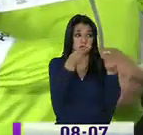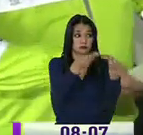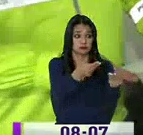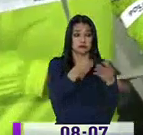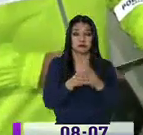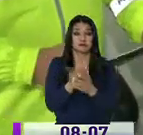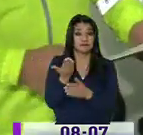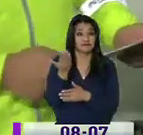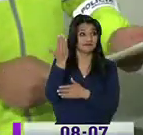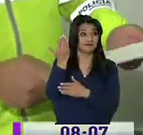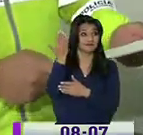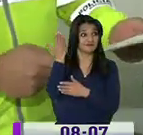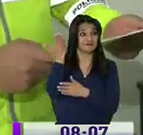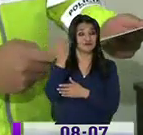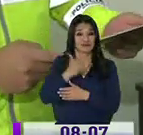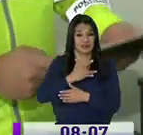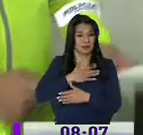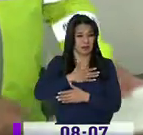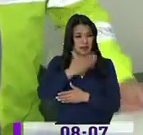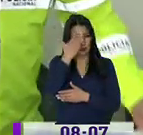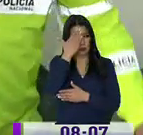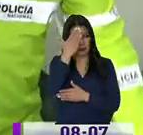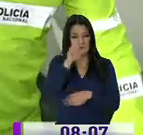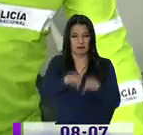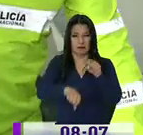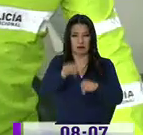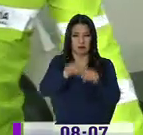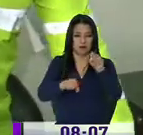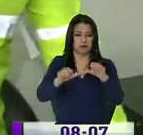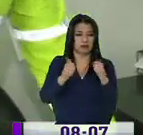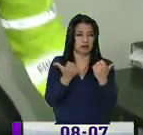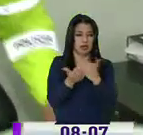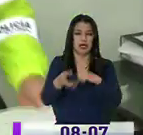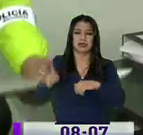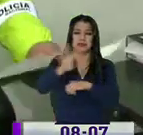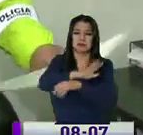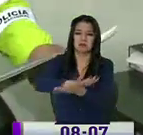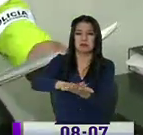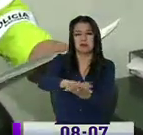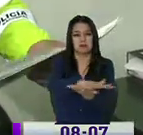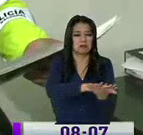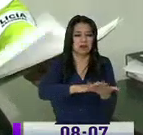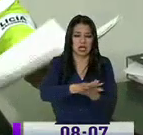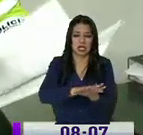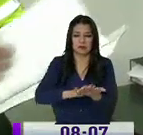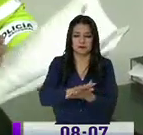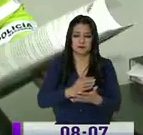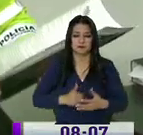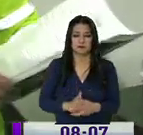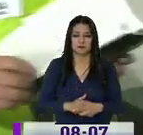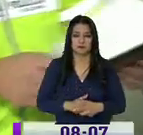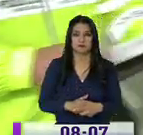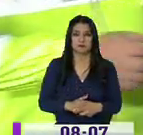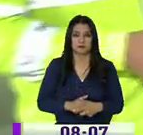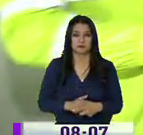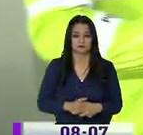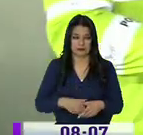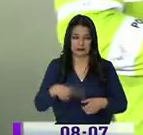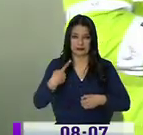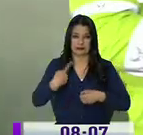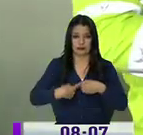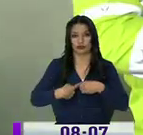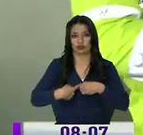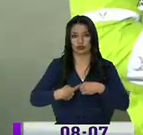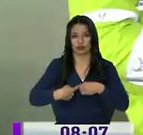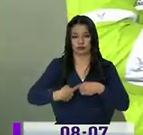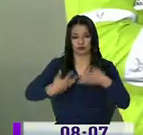acontecimientos acaecidos lamentables de irrupción en las instalaciones de la sede de la Asamblea Nacional de la Ciudad de Quito. Es el momento en el que